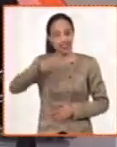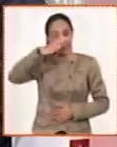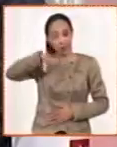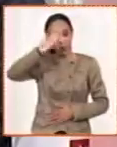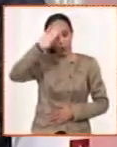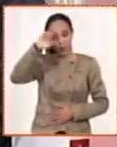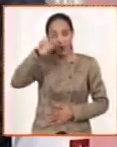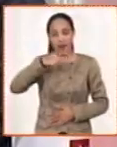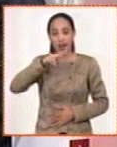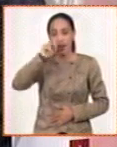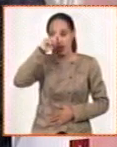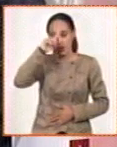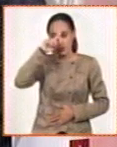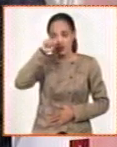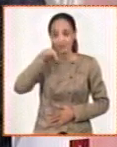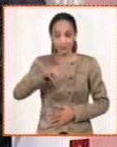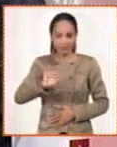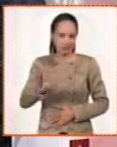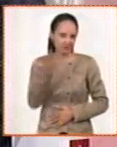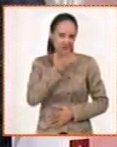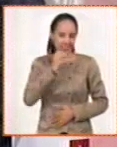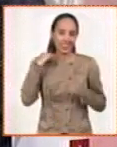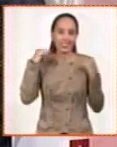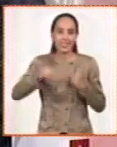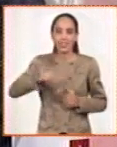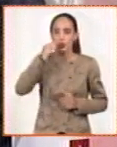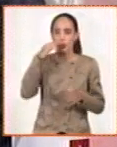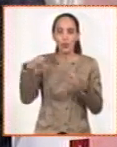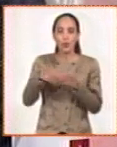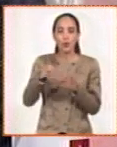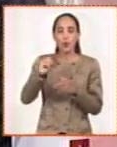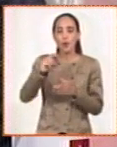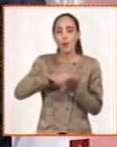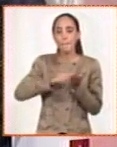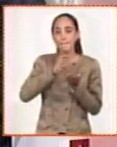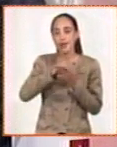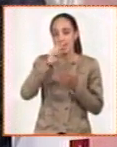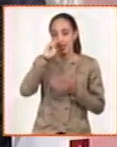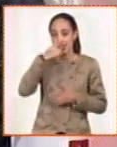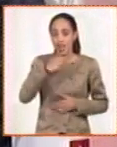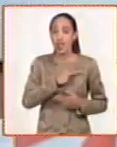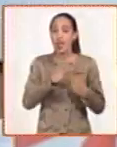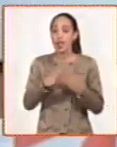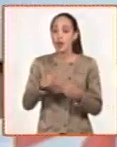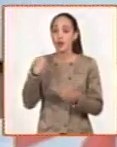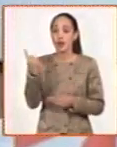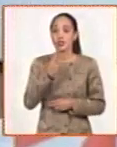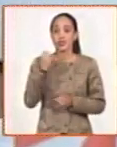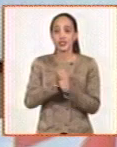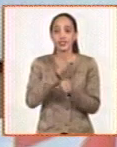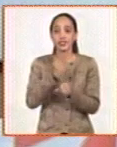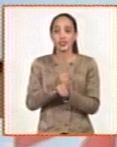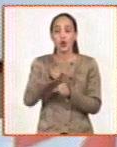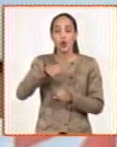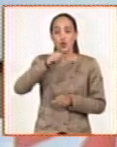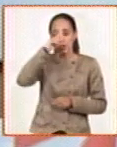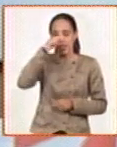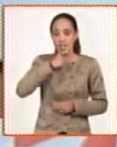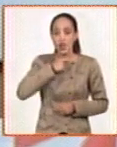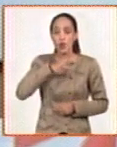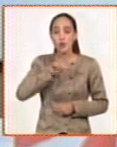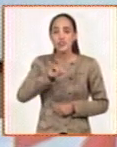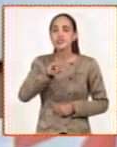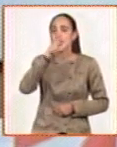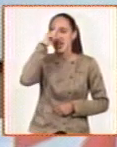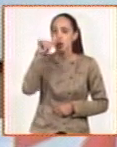Alberto Cremata, director de La Colmenita, héroe nacional del trabajo; José Oriol González, Premio Nacional de Cultura